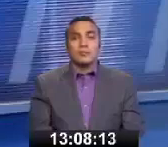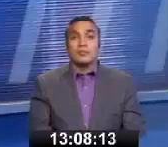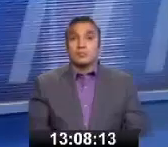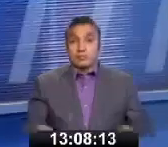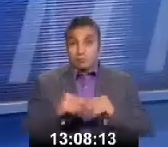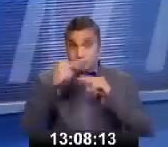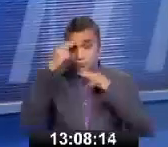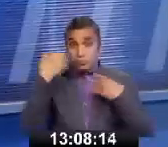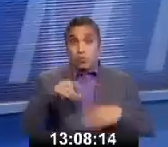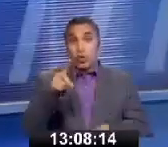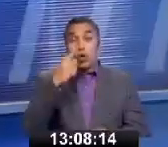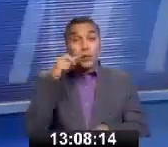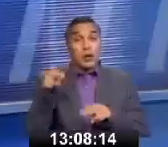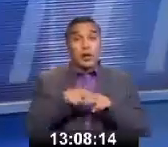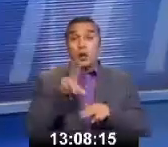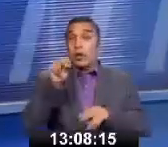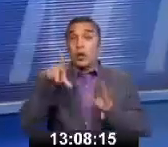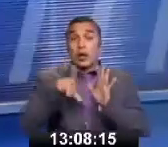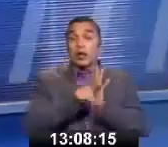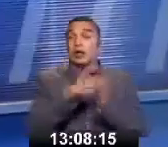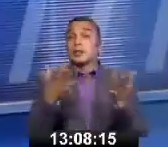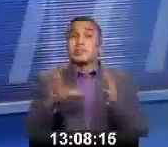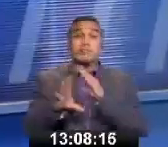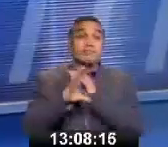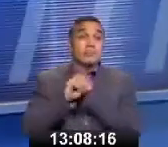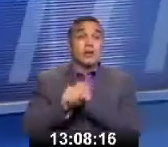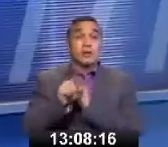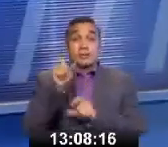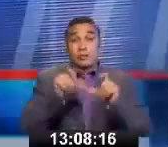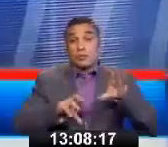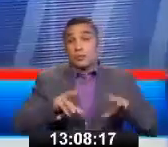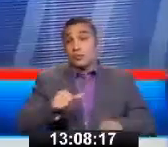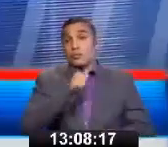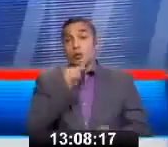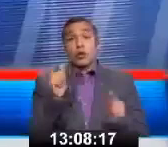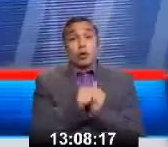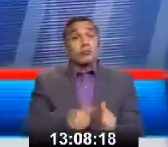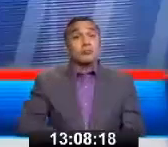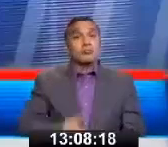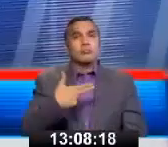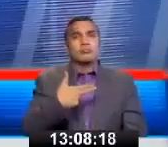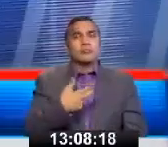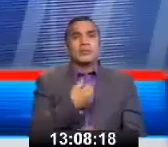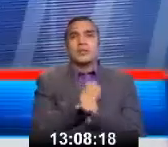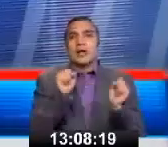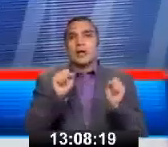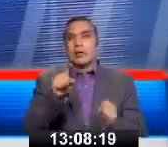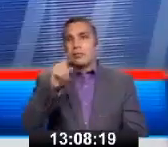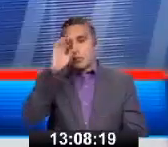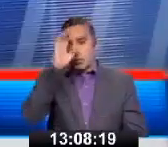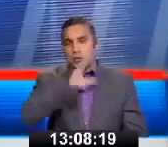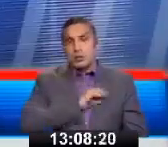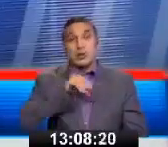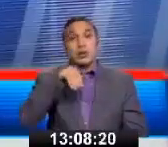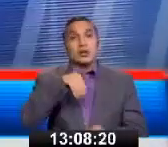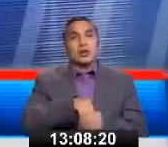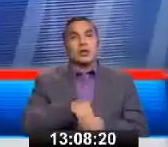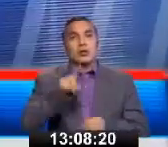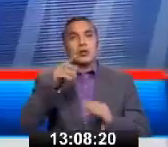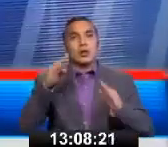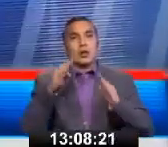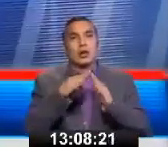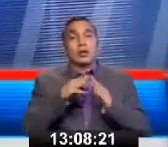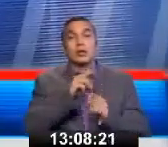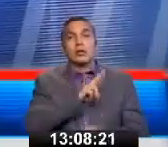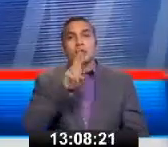Más noticias, un taxista informal que había sido secuestrado por delincuentes armados fue rescatado por la policía dentro de una casa